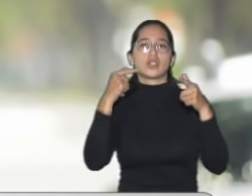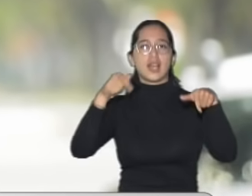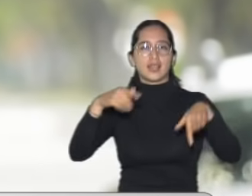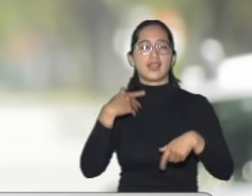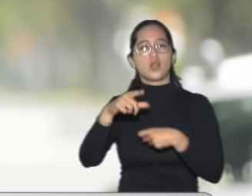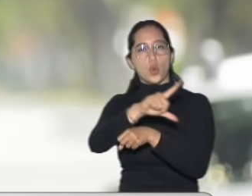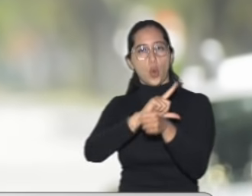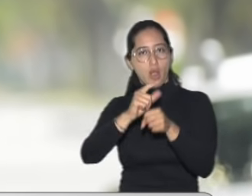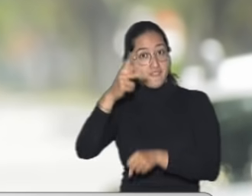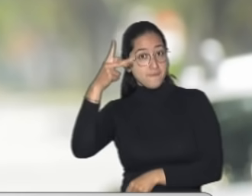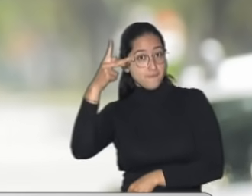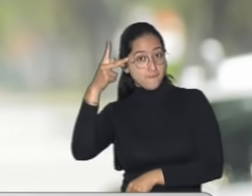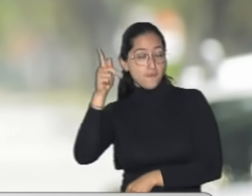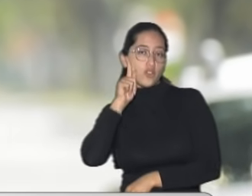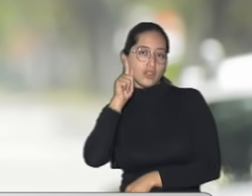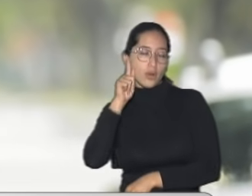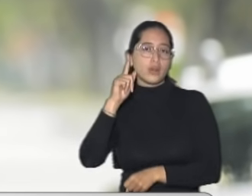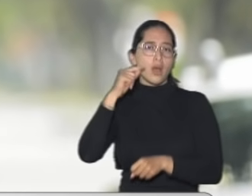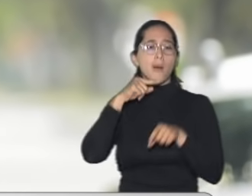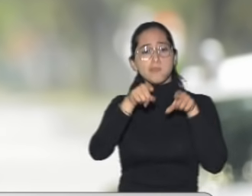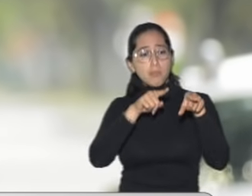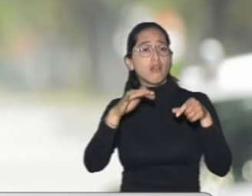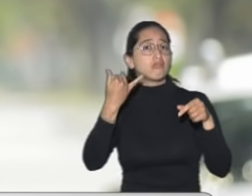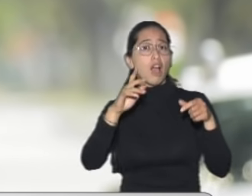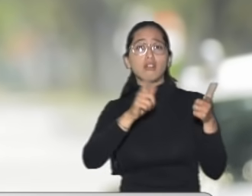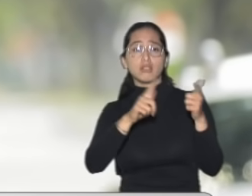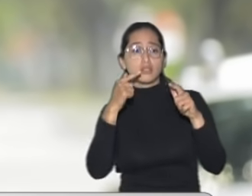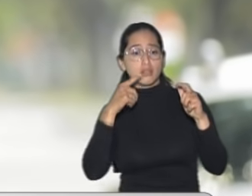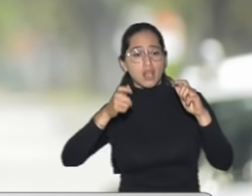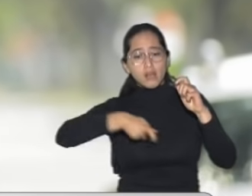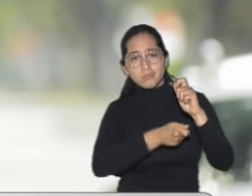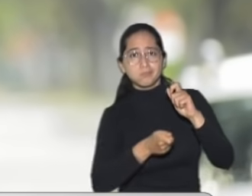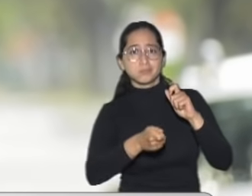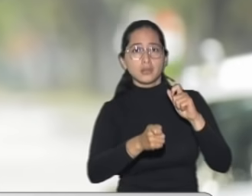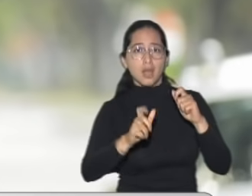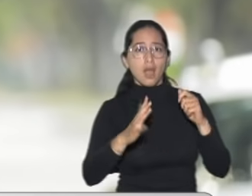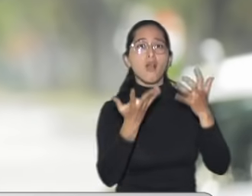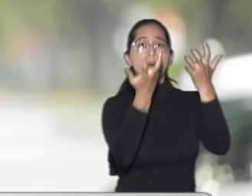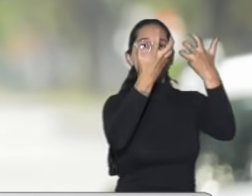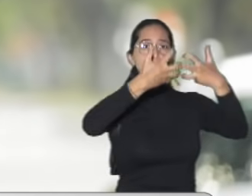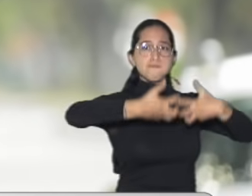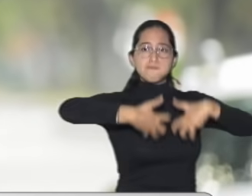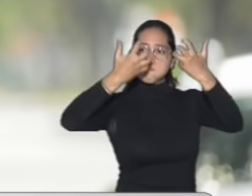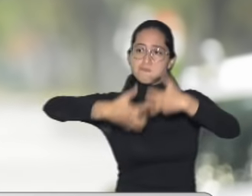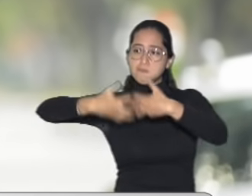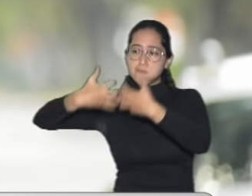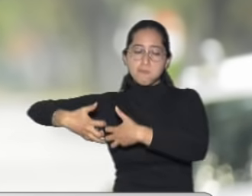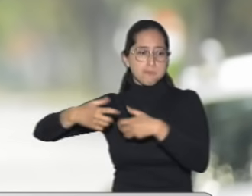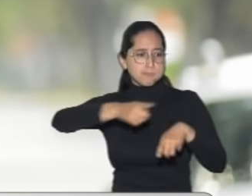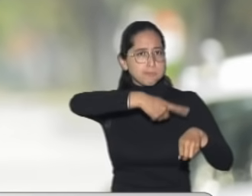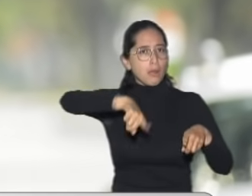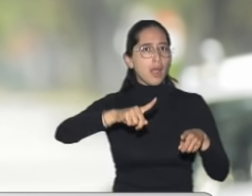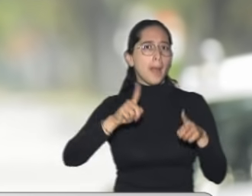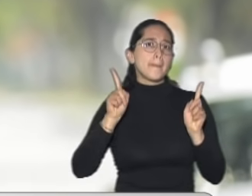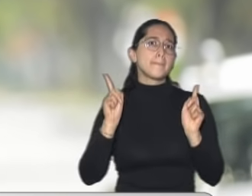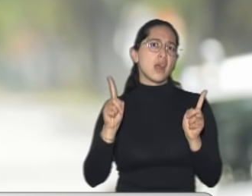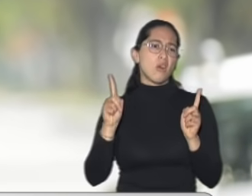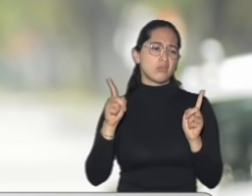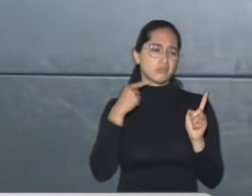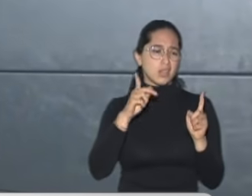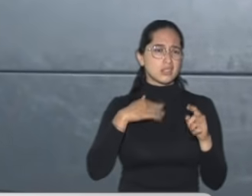Fontibón. Aunque ya están conectados, pues no se sabe cuándo empezarán a funcionar al 100% porque aún no hay fecha de la llegada de las